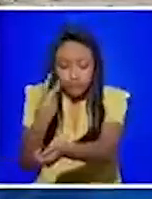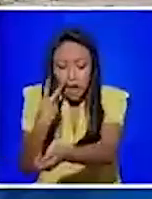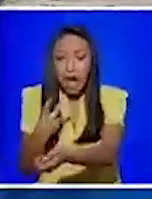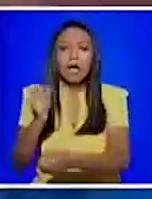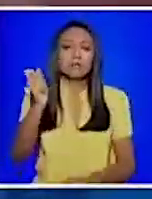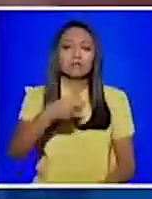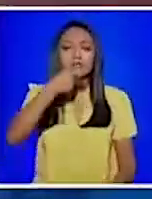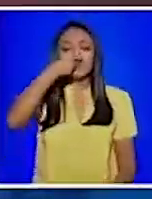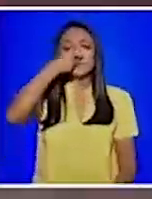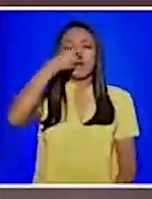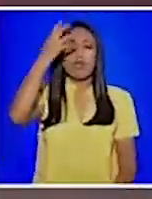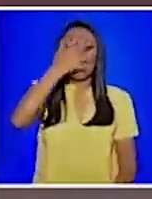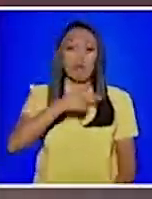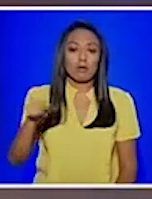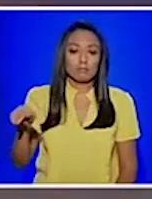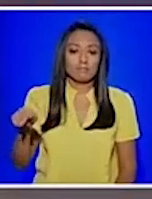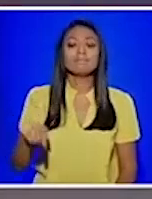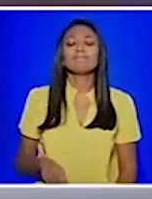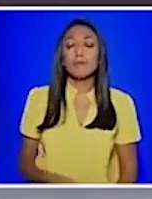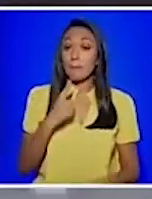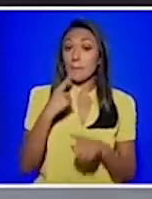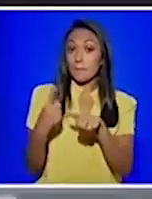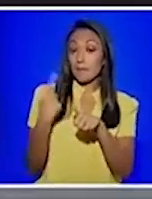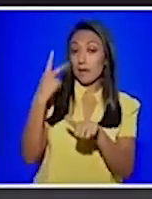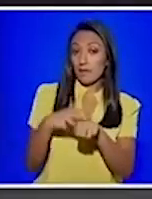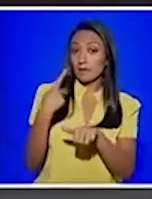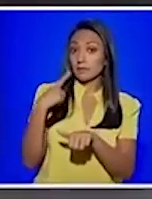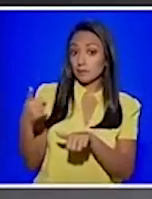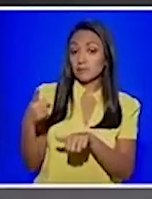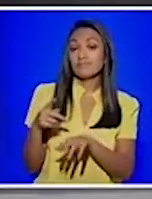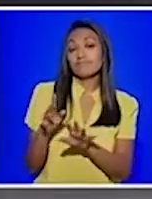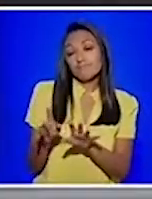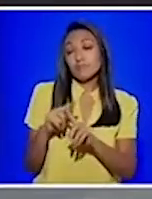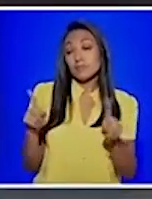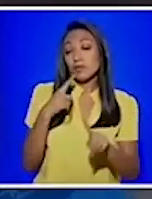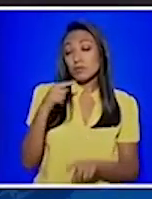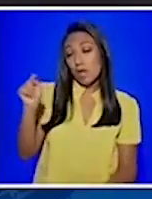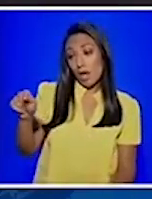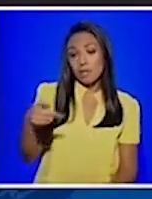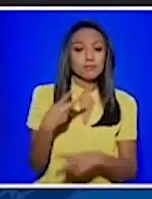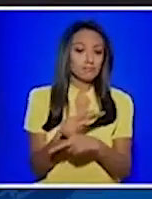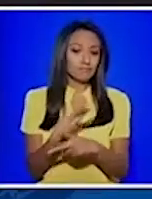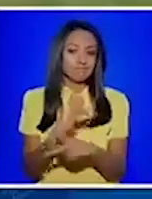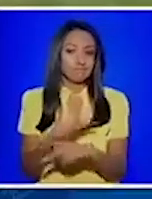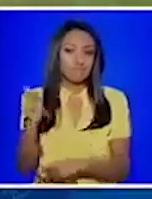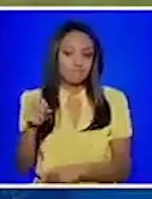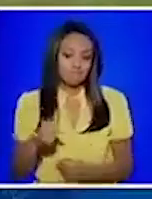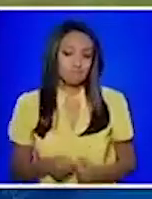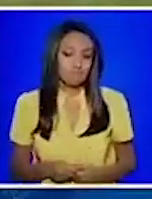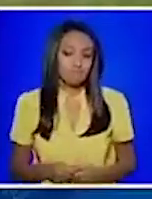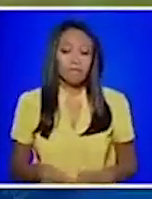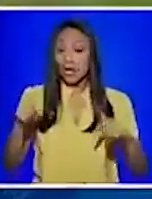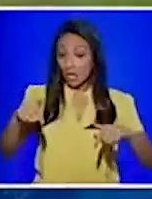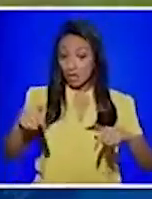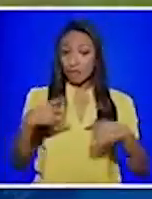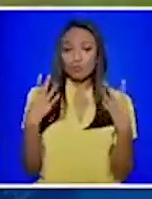dice que es la primera vez que le ocurre un hecho así sin embargo asegura que en el sector campear la delincuencia que hay muchos asaltos